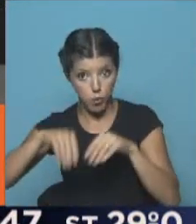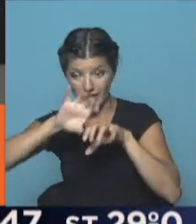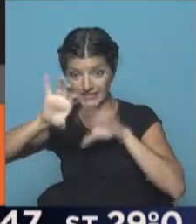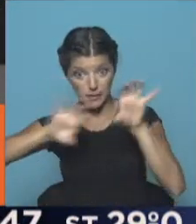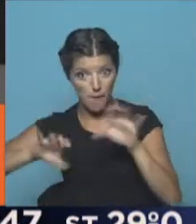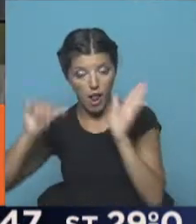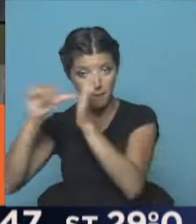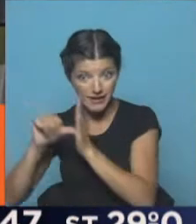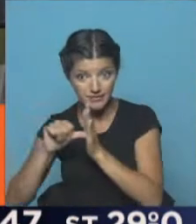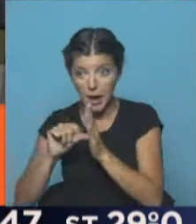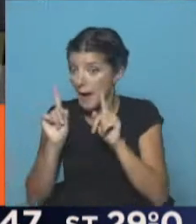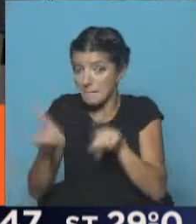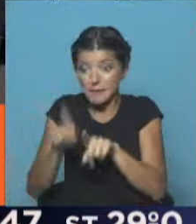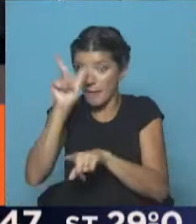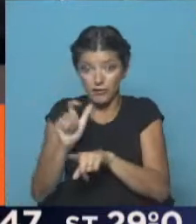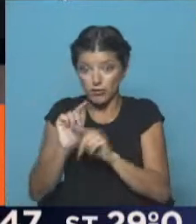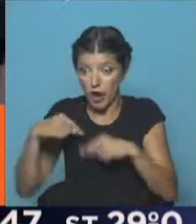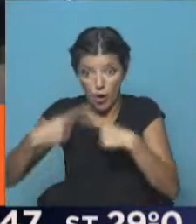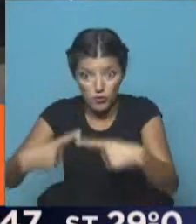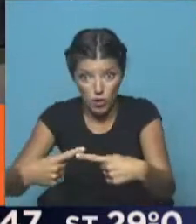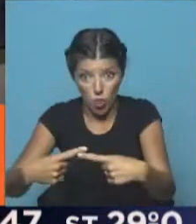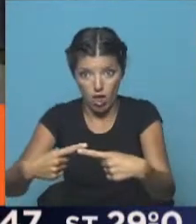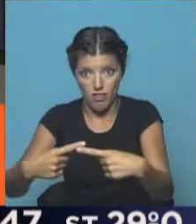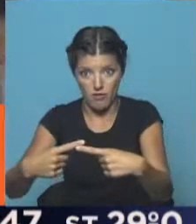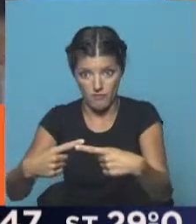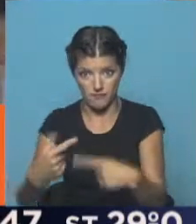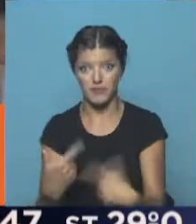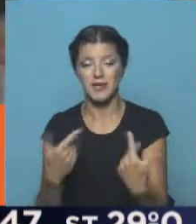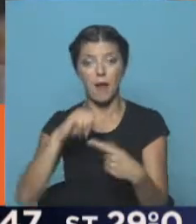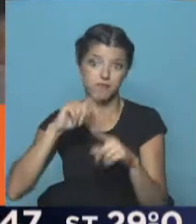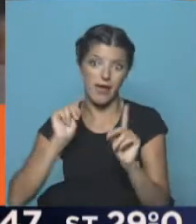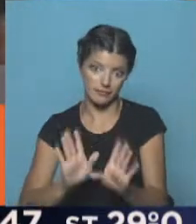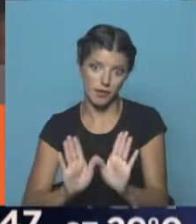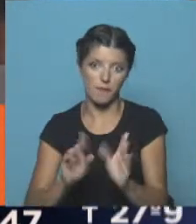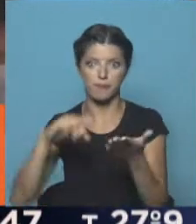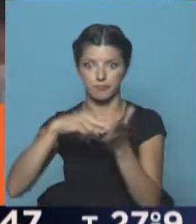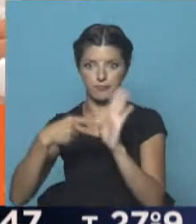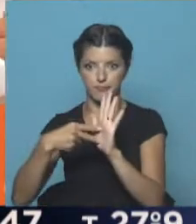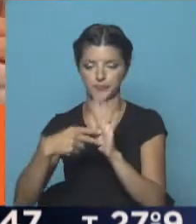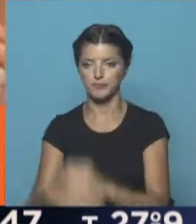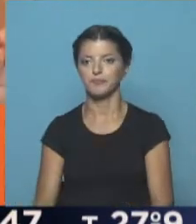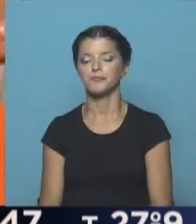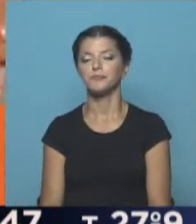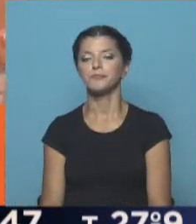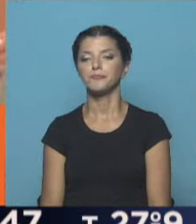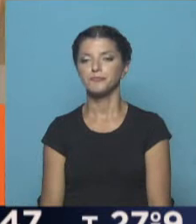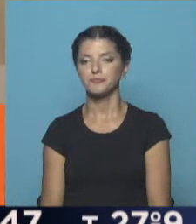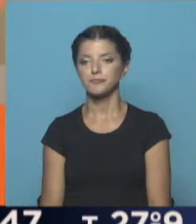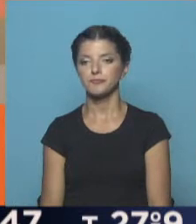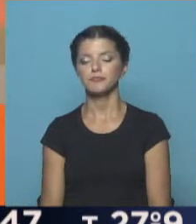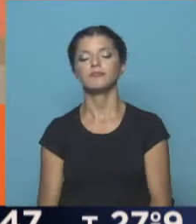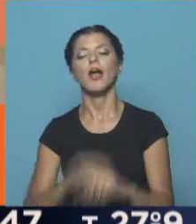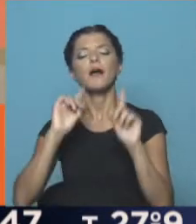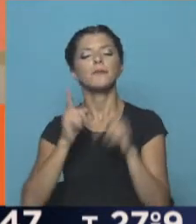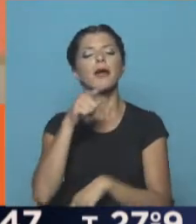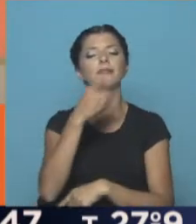no surgieron nuevos personajes para rearmar esos países sin embargo también digamos si hay algo que unifica a la rumanía